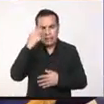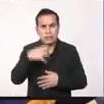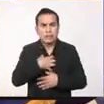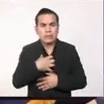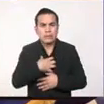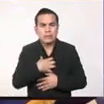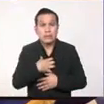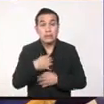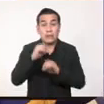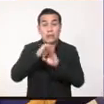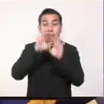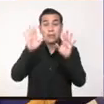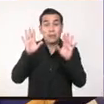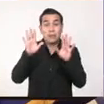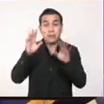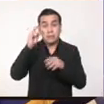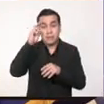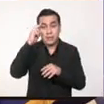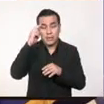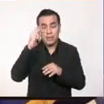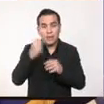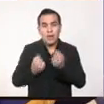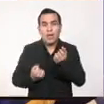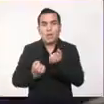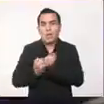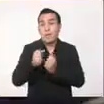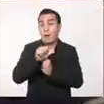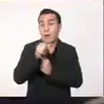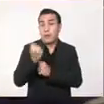porque se nota que están cargados a un lado.